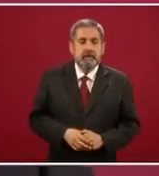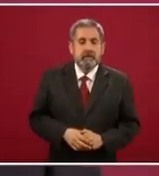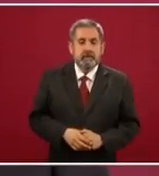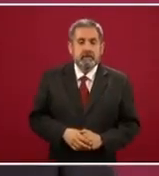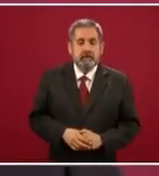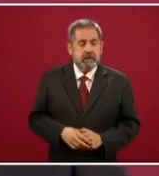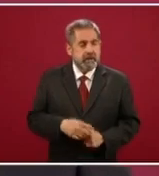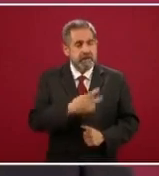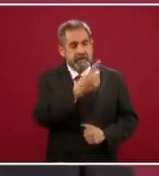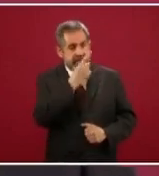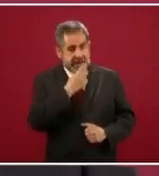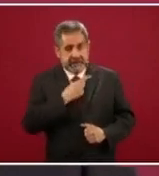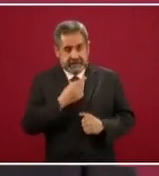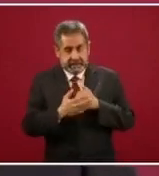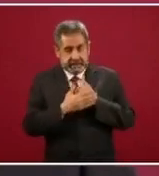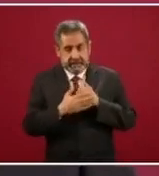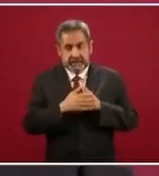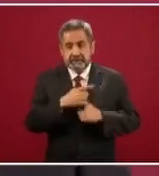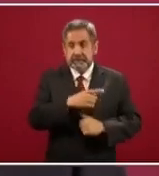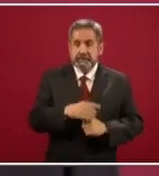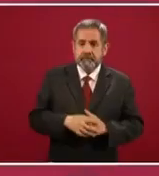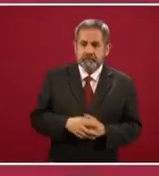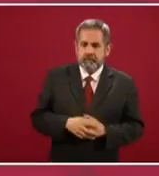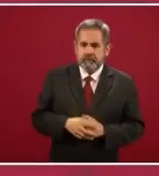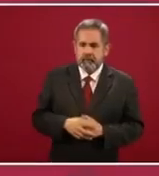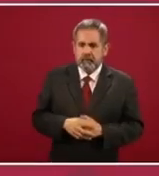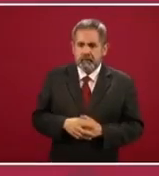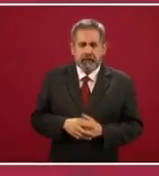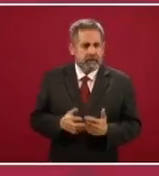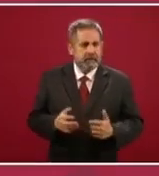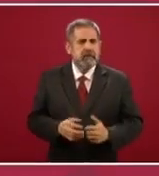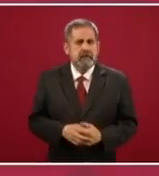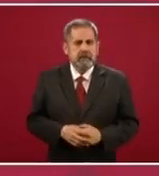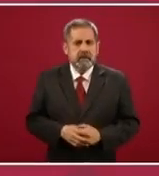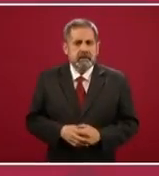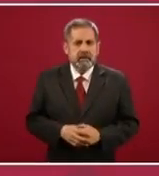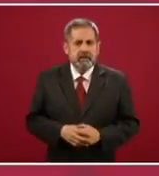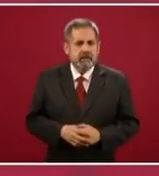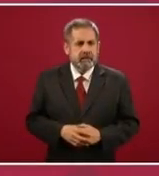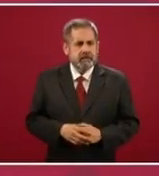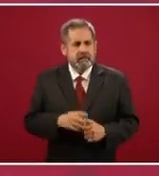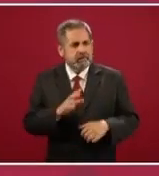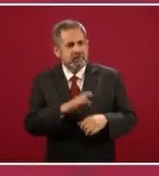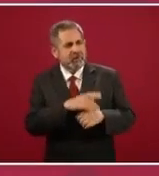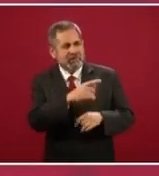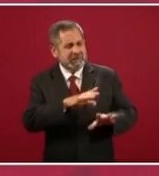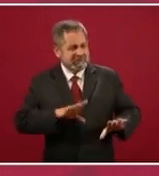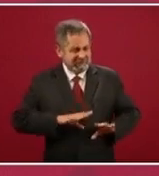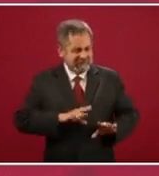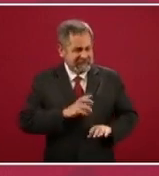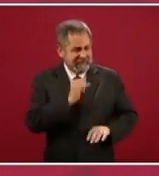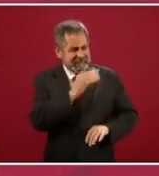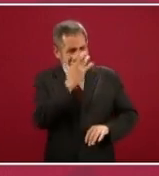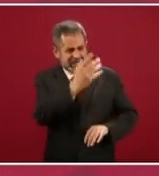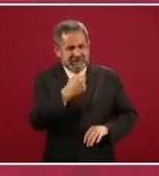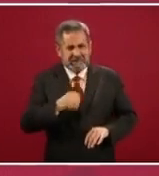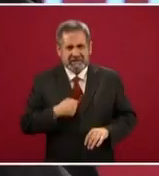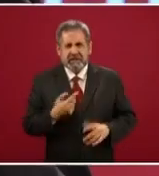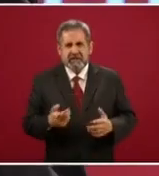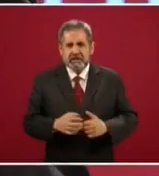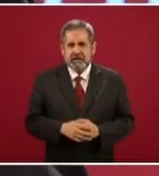y me dicen, digo, bueno, ¿por qué la actitud? Y me